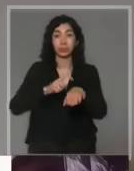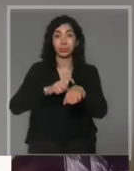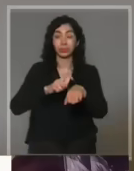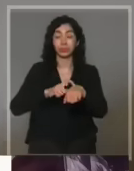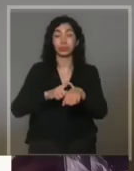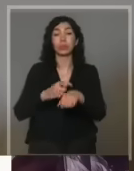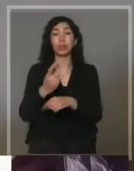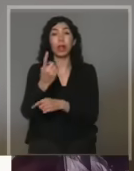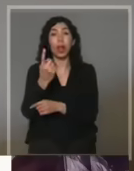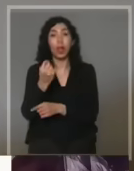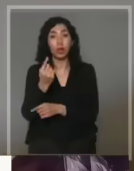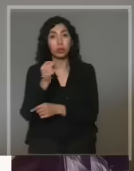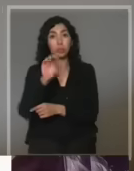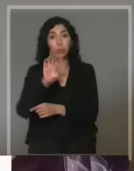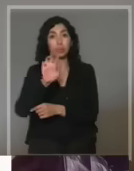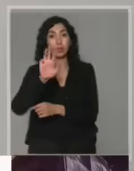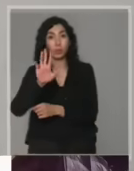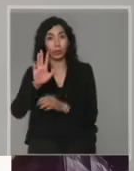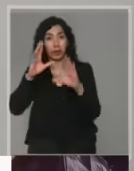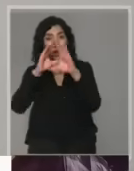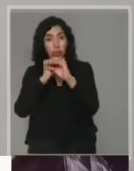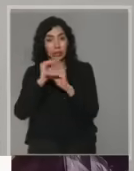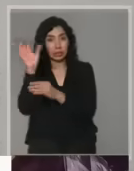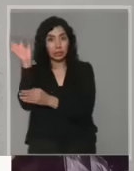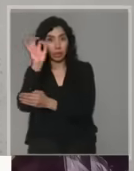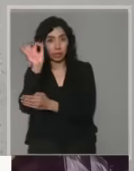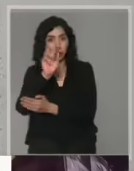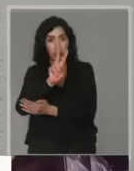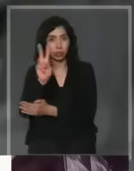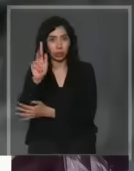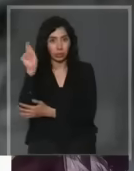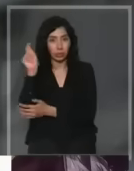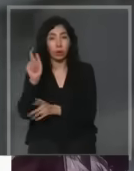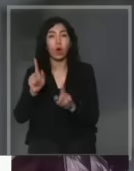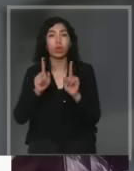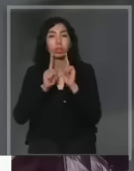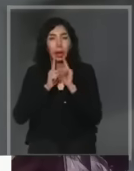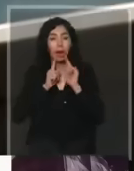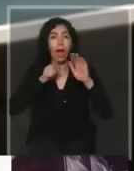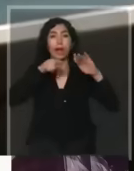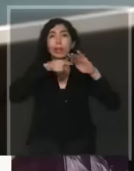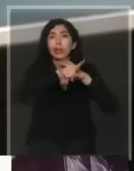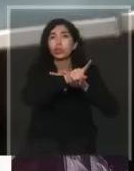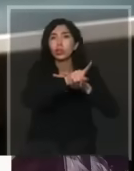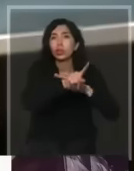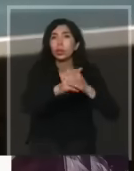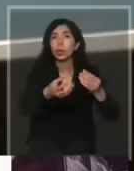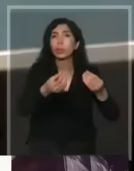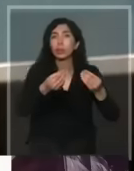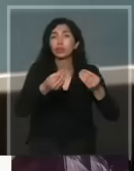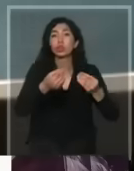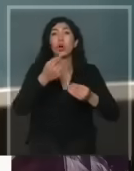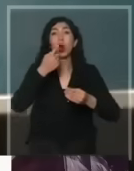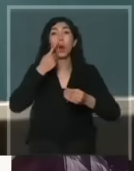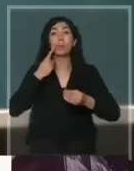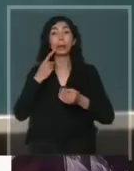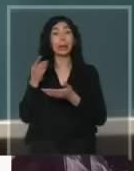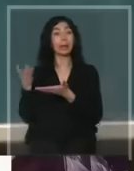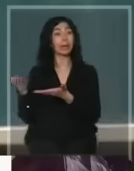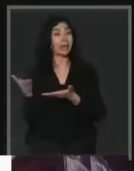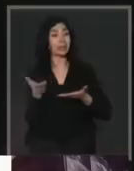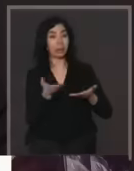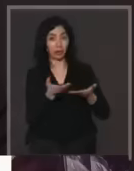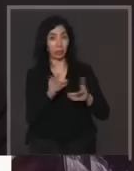Del sábado 22 de septiembre ya en el Hotel Panamericano. De lo ocurrido al interior, la declaración del recepcionista esa noche fue